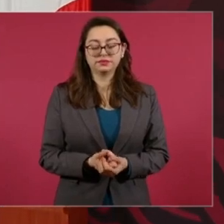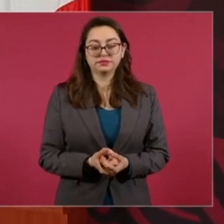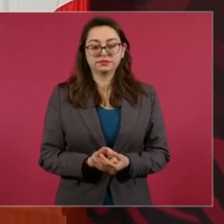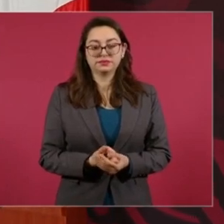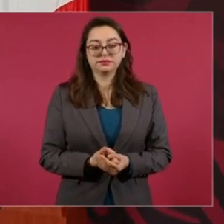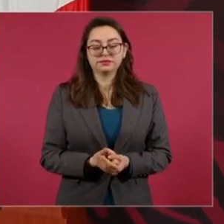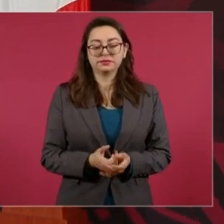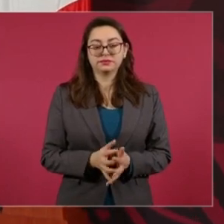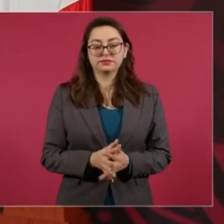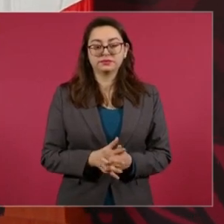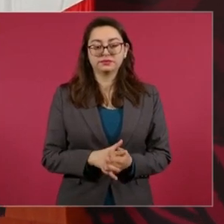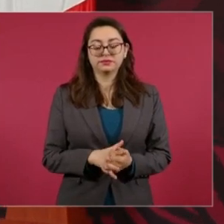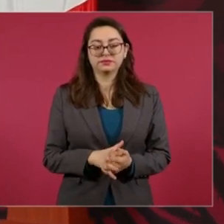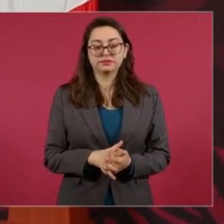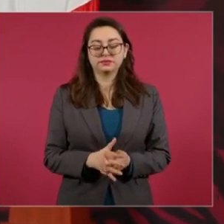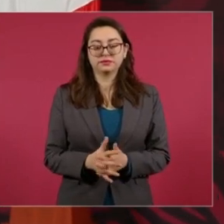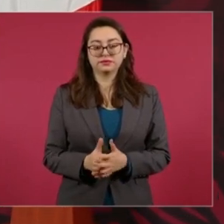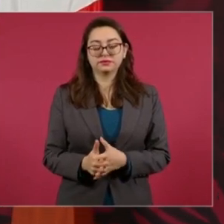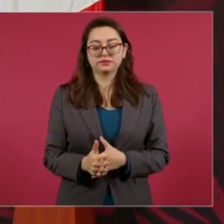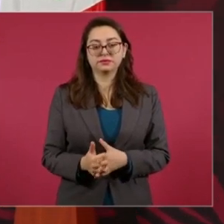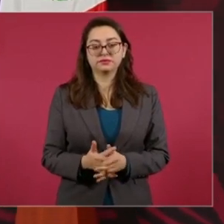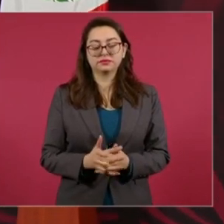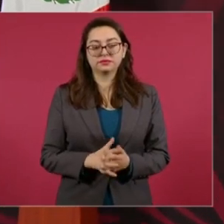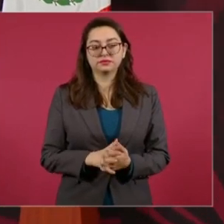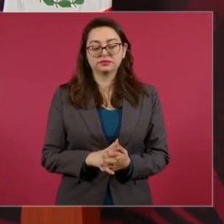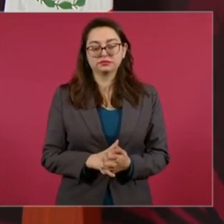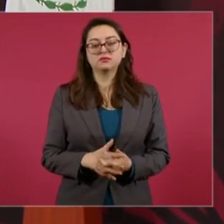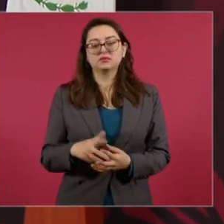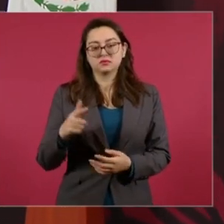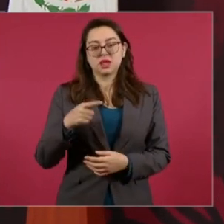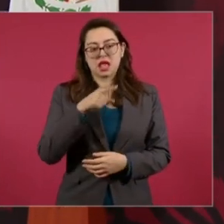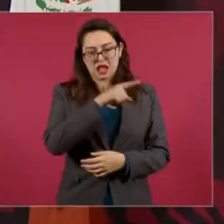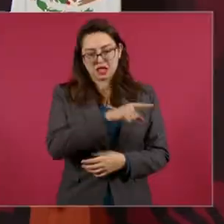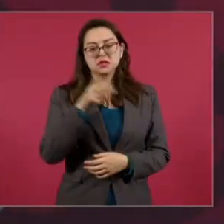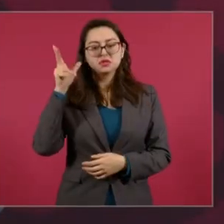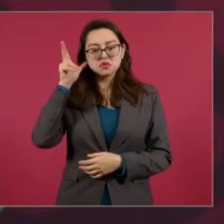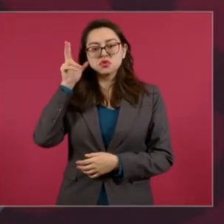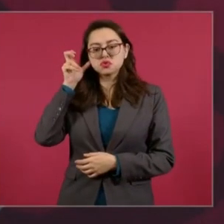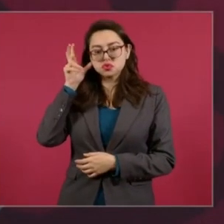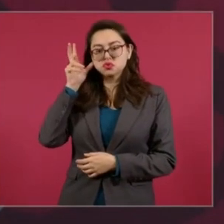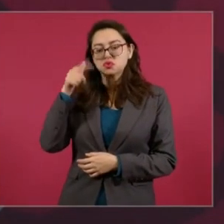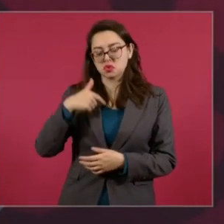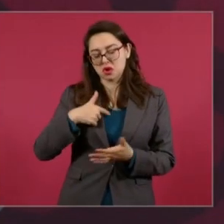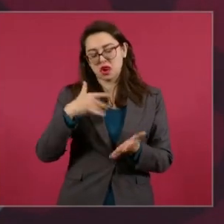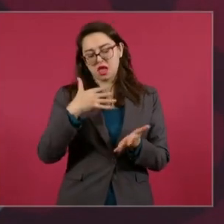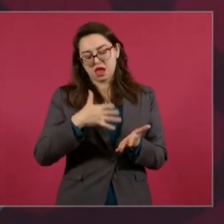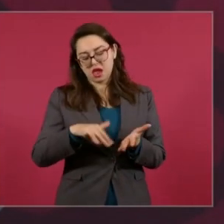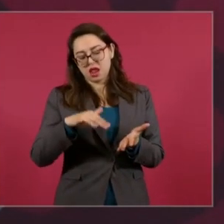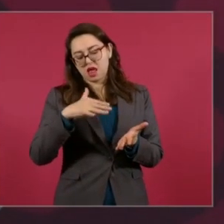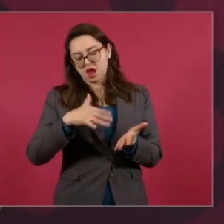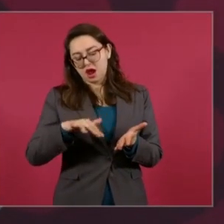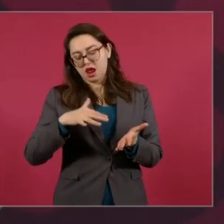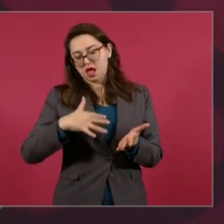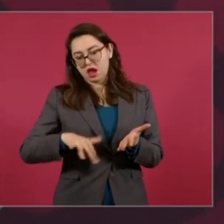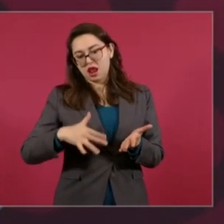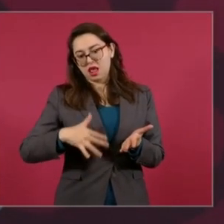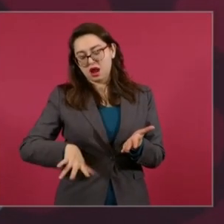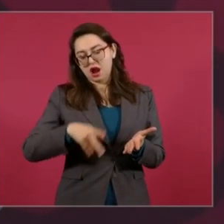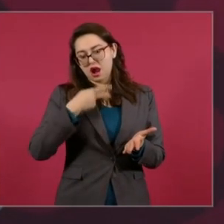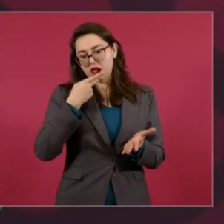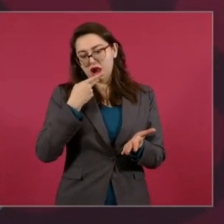se las expuse, sino se las leí para que quedara constancia.